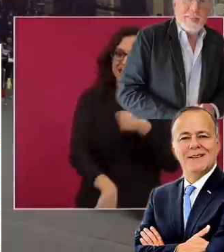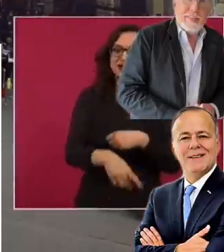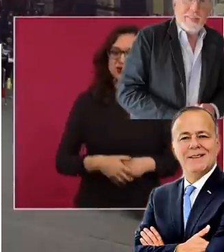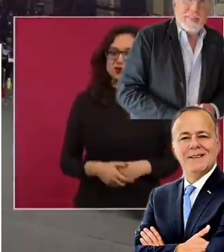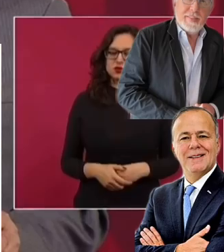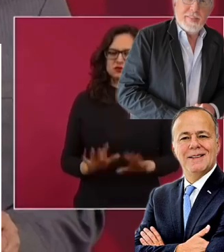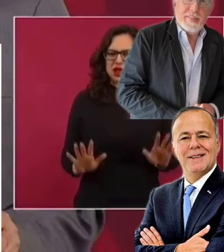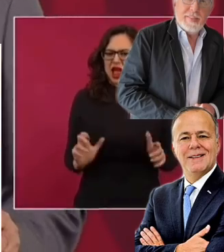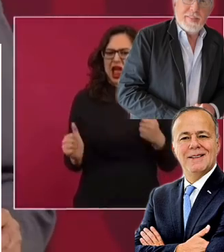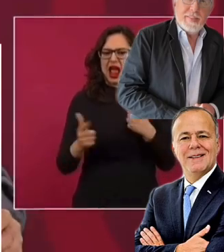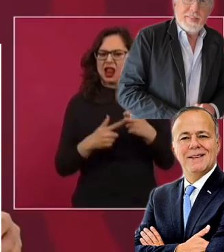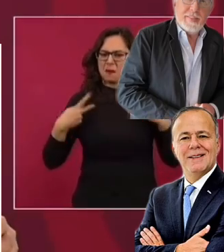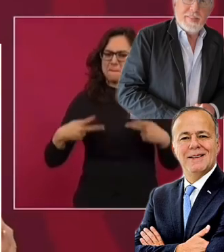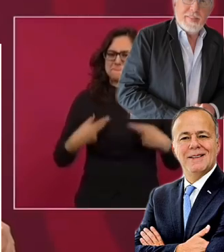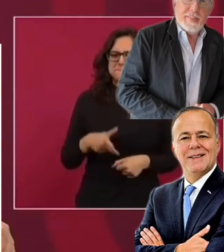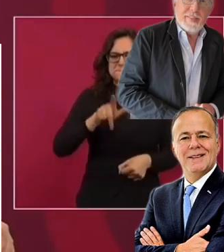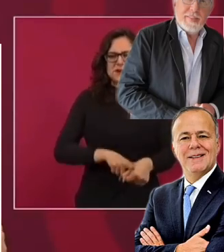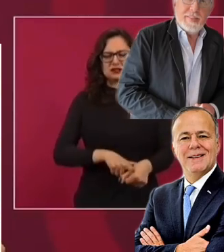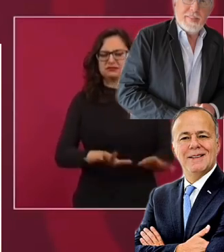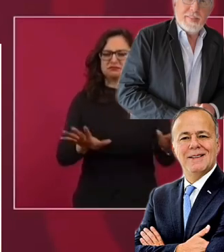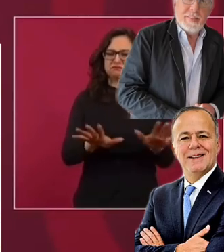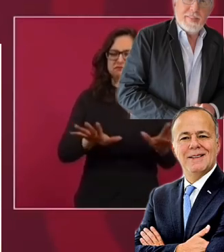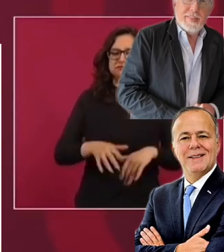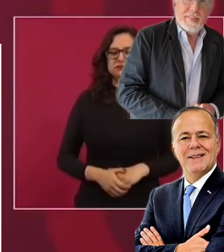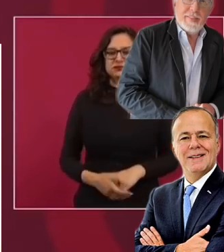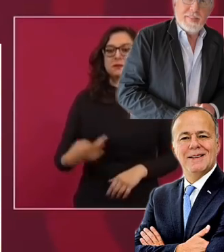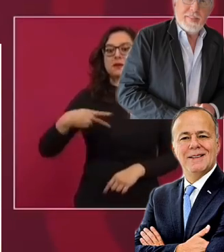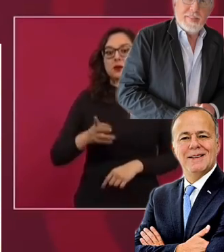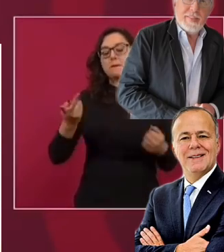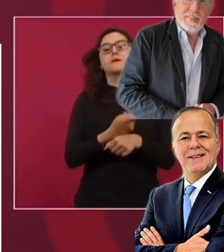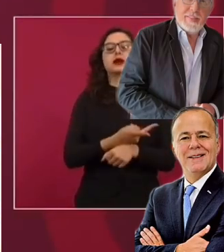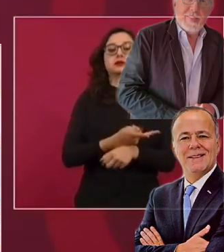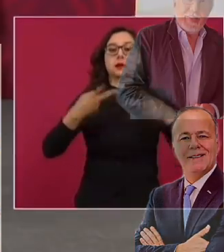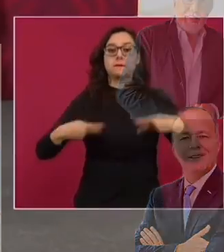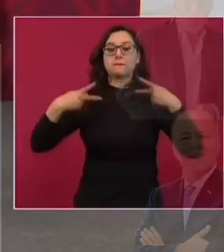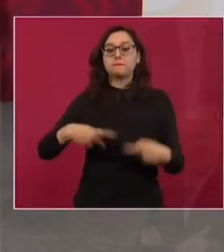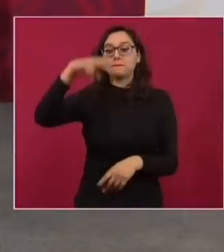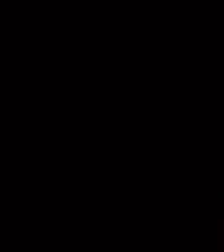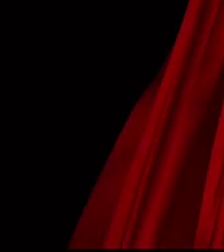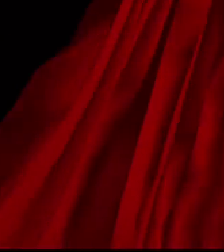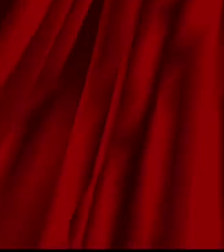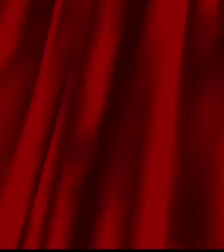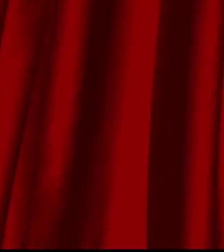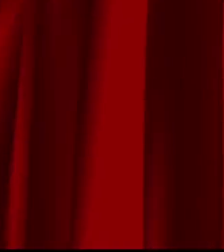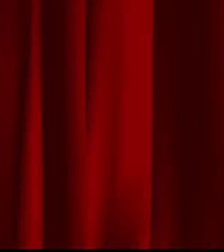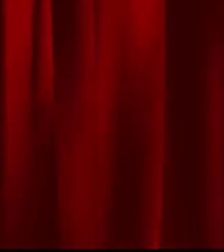Es que nosotros, millones de mexicanos, estamos luchando por una transformación.